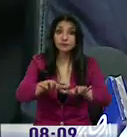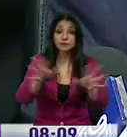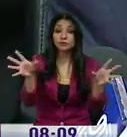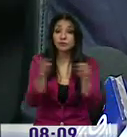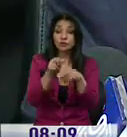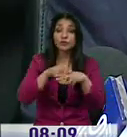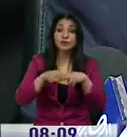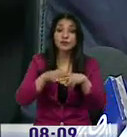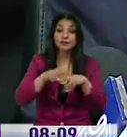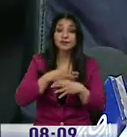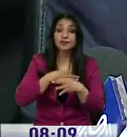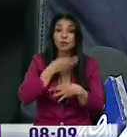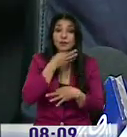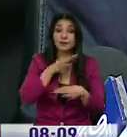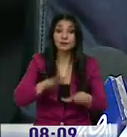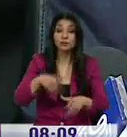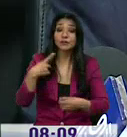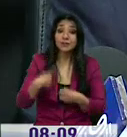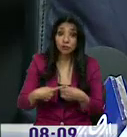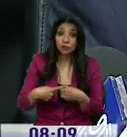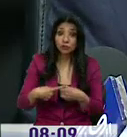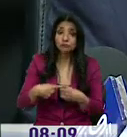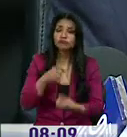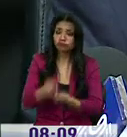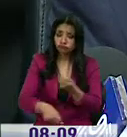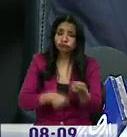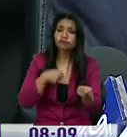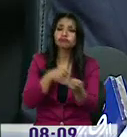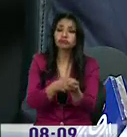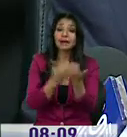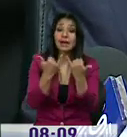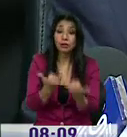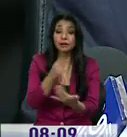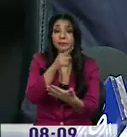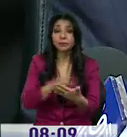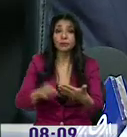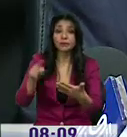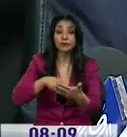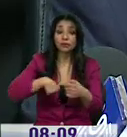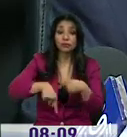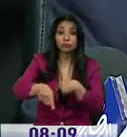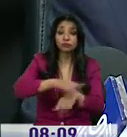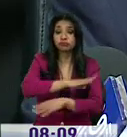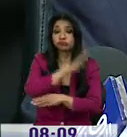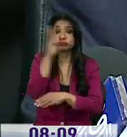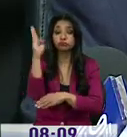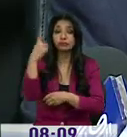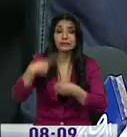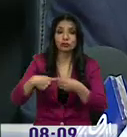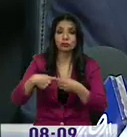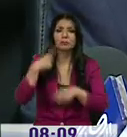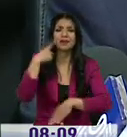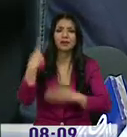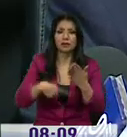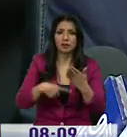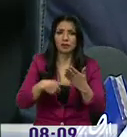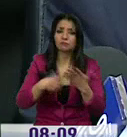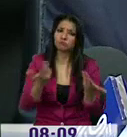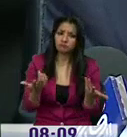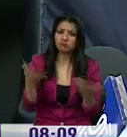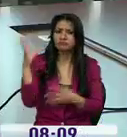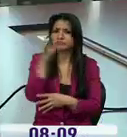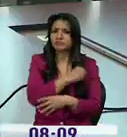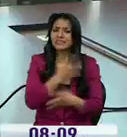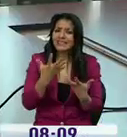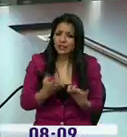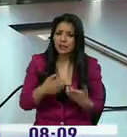de taxis ejecutivos de la ciudad de Quito se sumará al Hoy No Circula en beneficio de tener unas vías, repito,